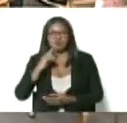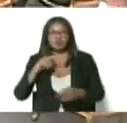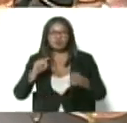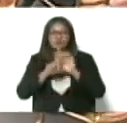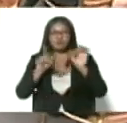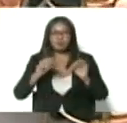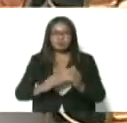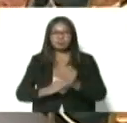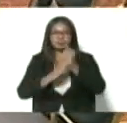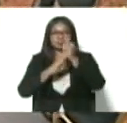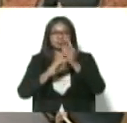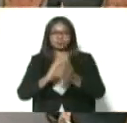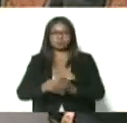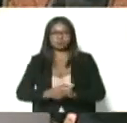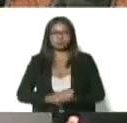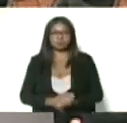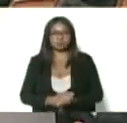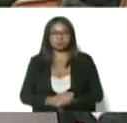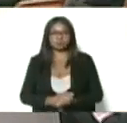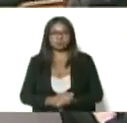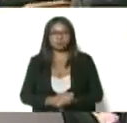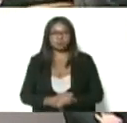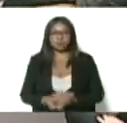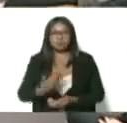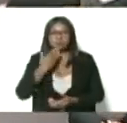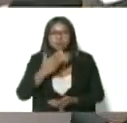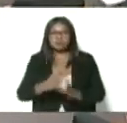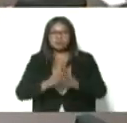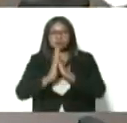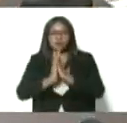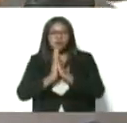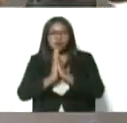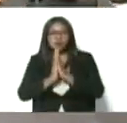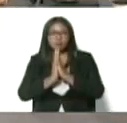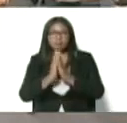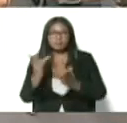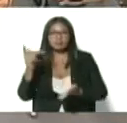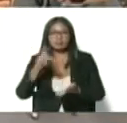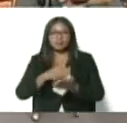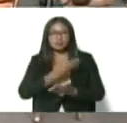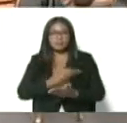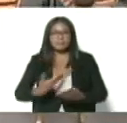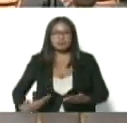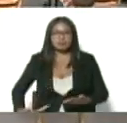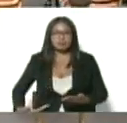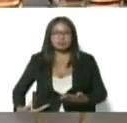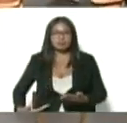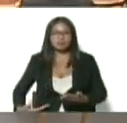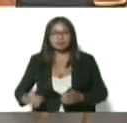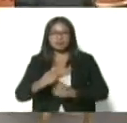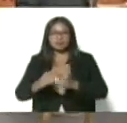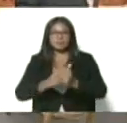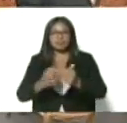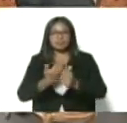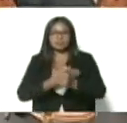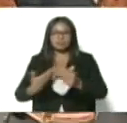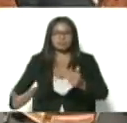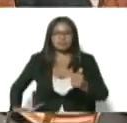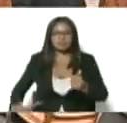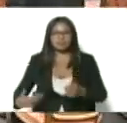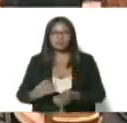presido pido la presencia de la presidente del presidente de la vicepresidenta